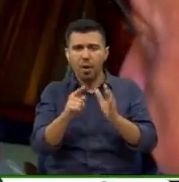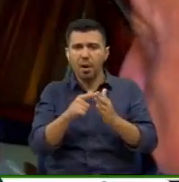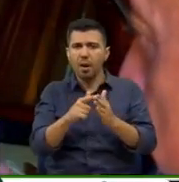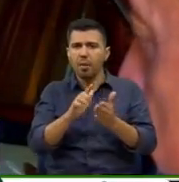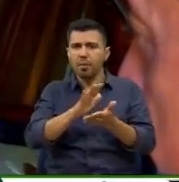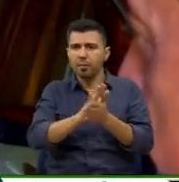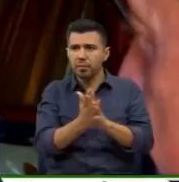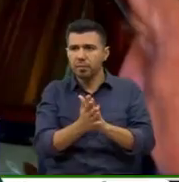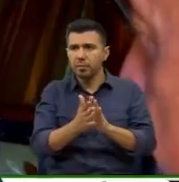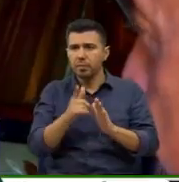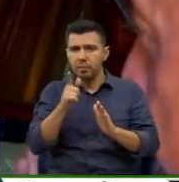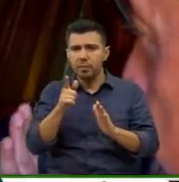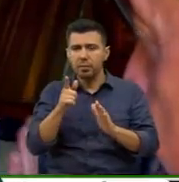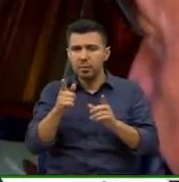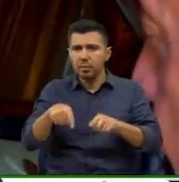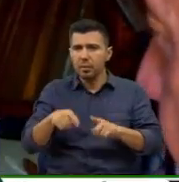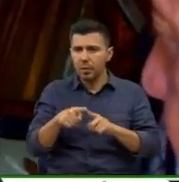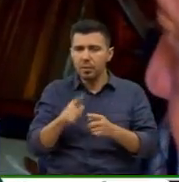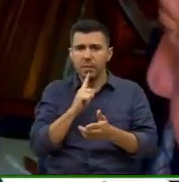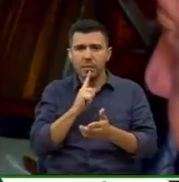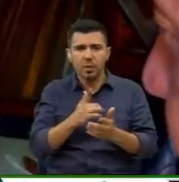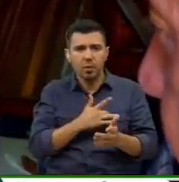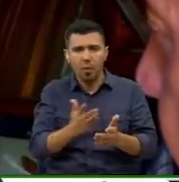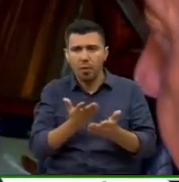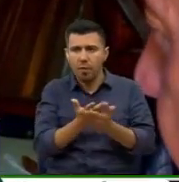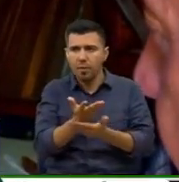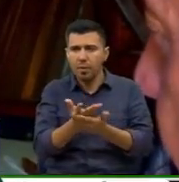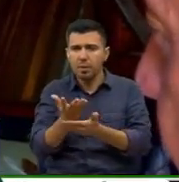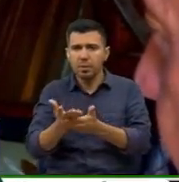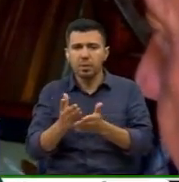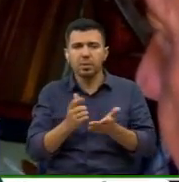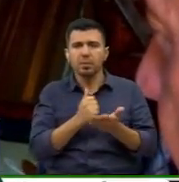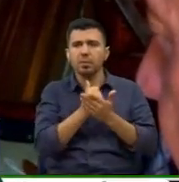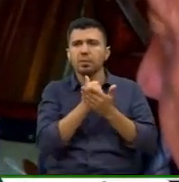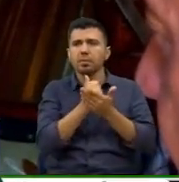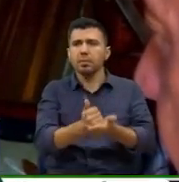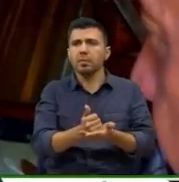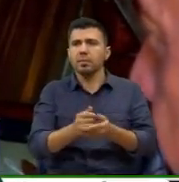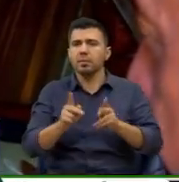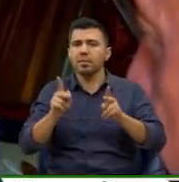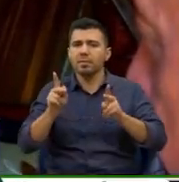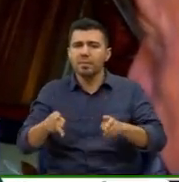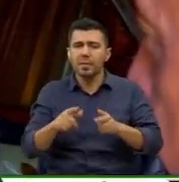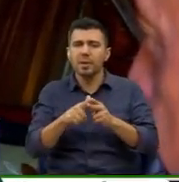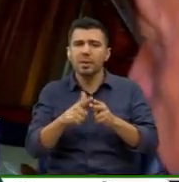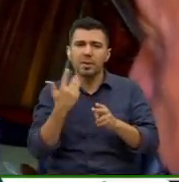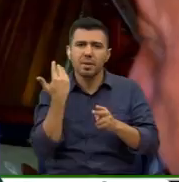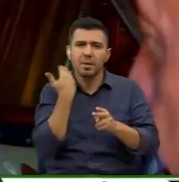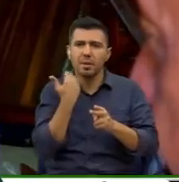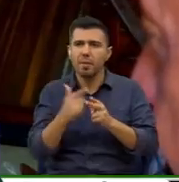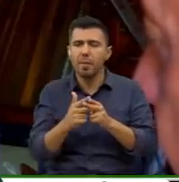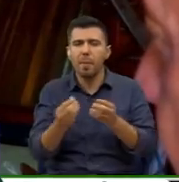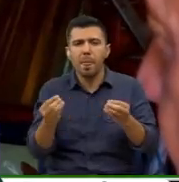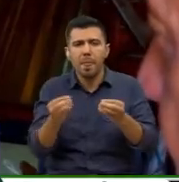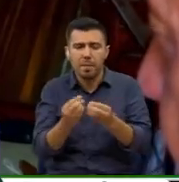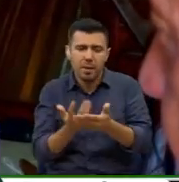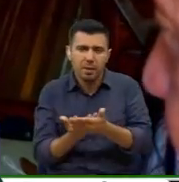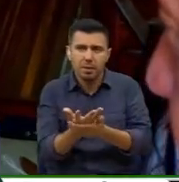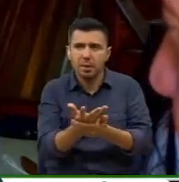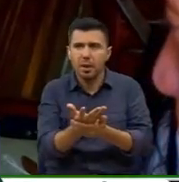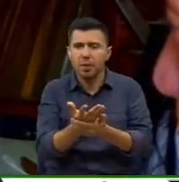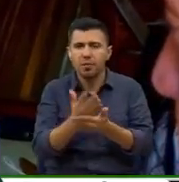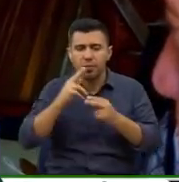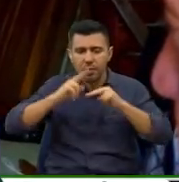transversalmente la oferta es de ayudar a las víctimas y por supuesto dar un granito más de arena a esta construcción de una